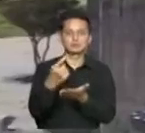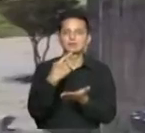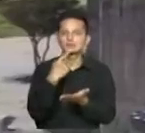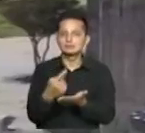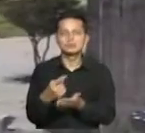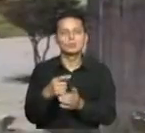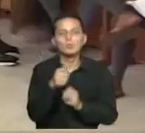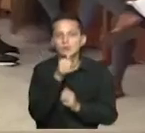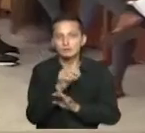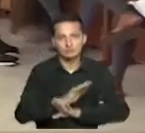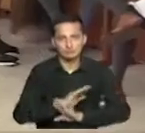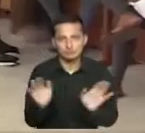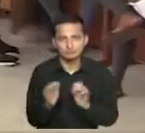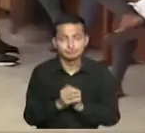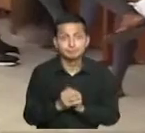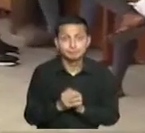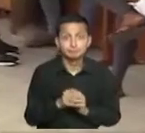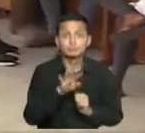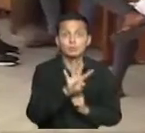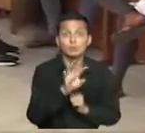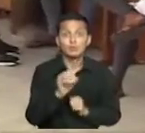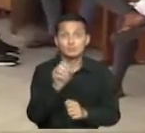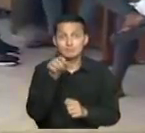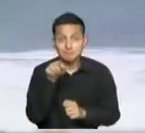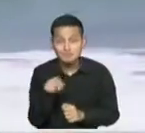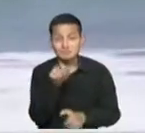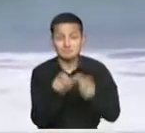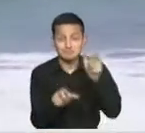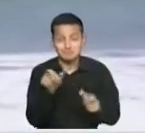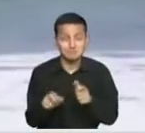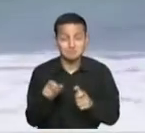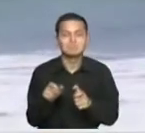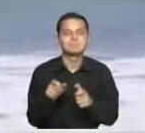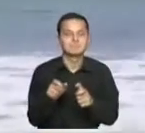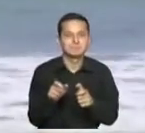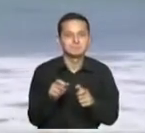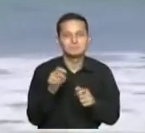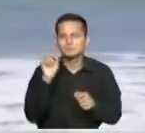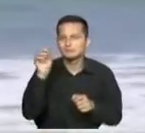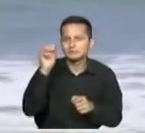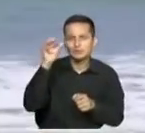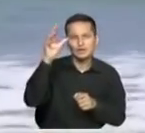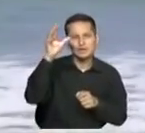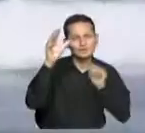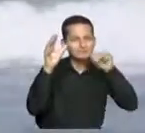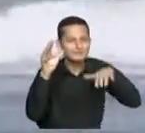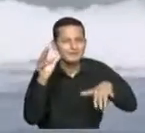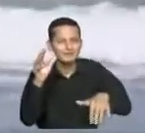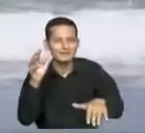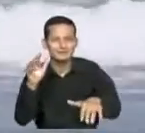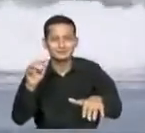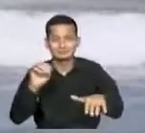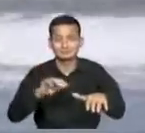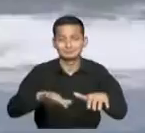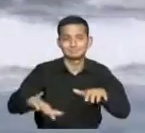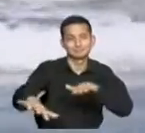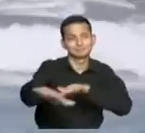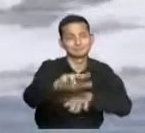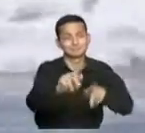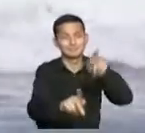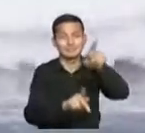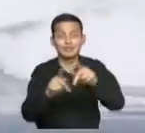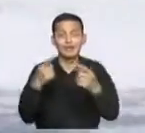de anticipación. Más de 40.000 visitantes disfrutaron del radiante sol, el mar y las extensas